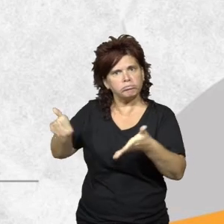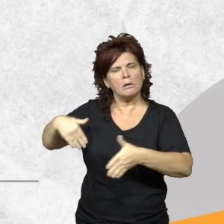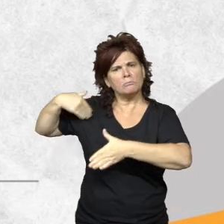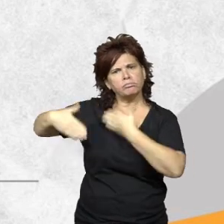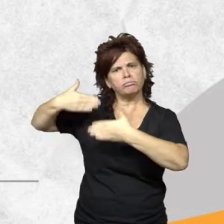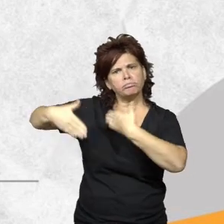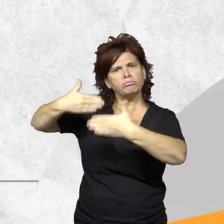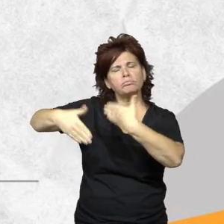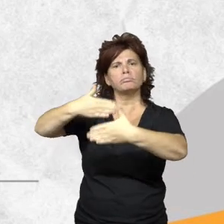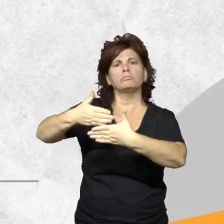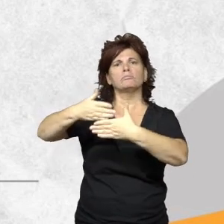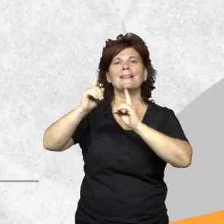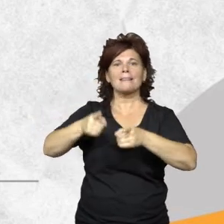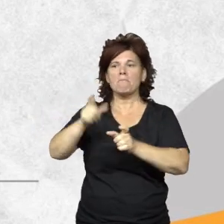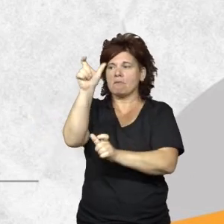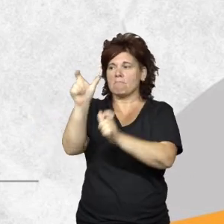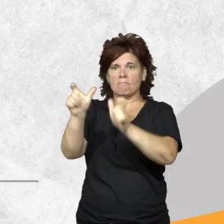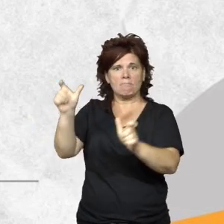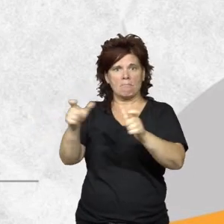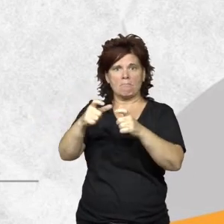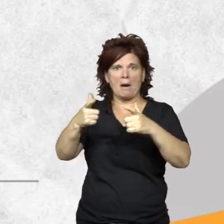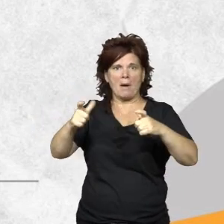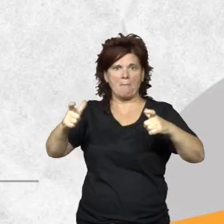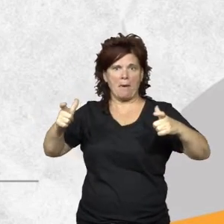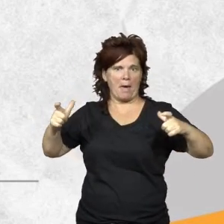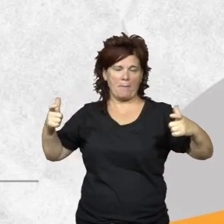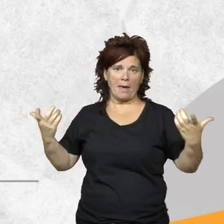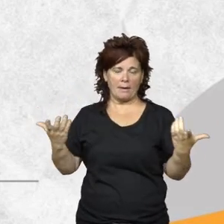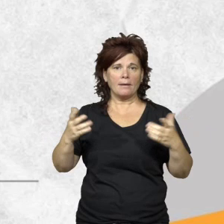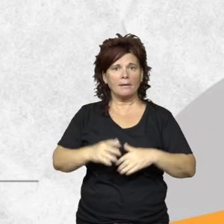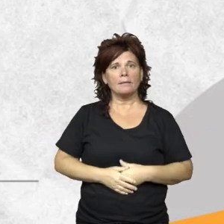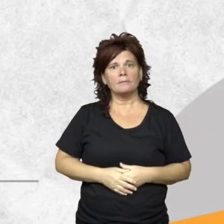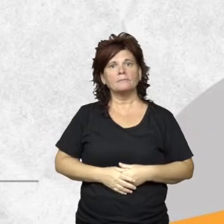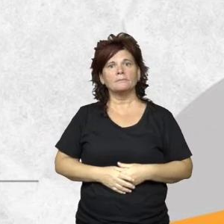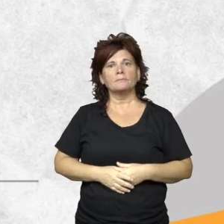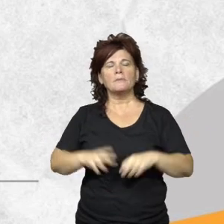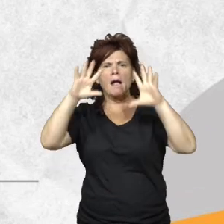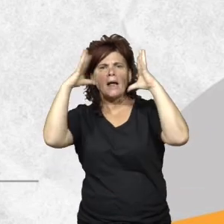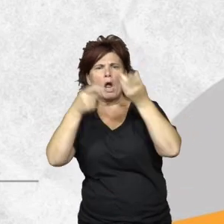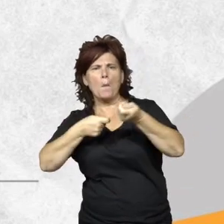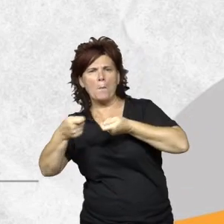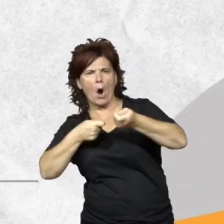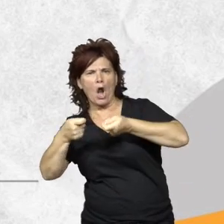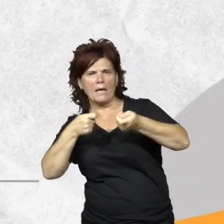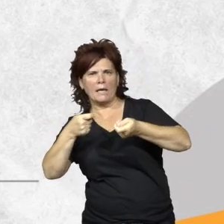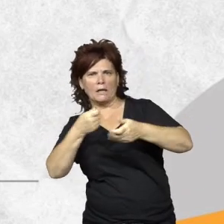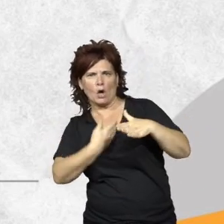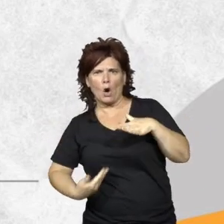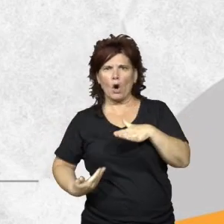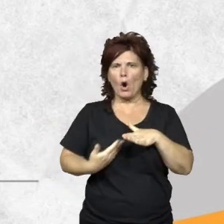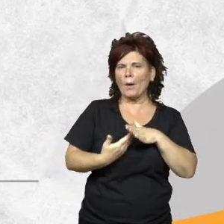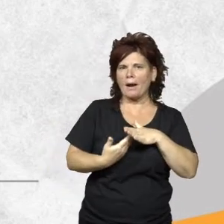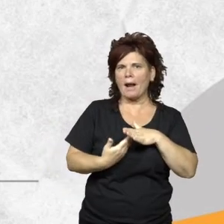y para también la población de la provincia, con una cuestión también geopolítica, de gobernanza y de